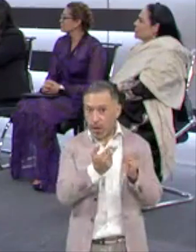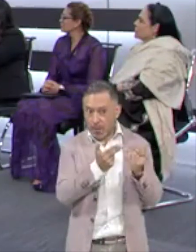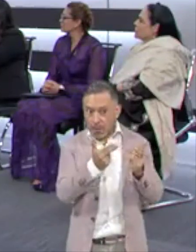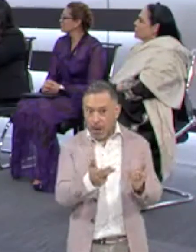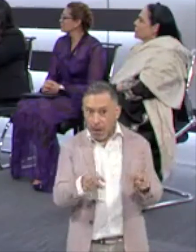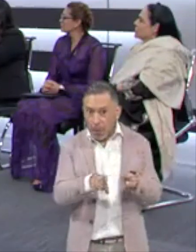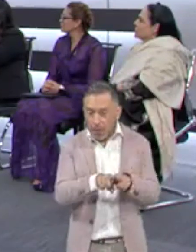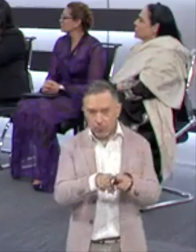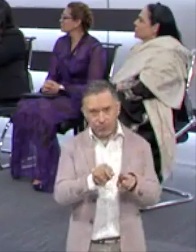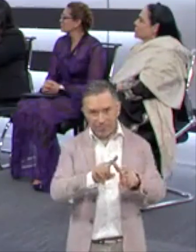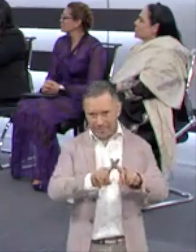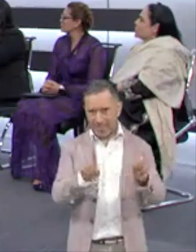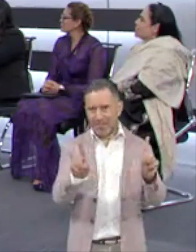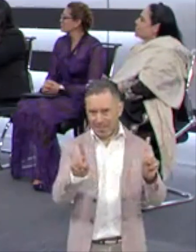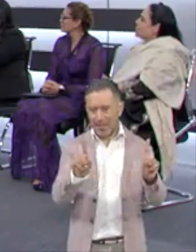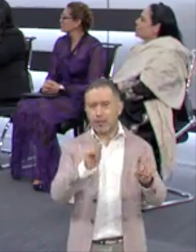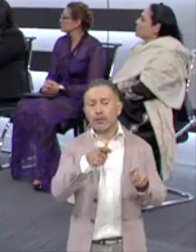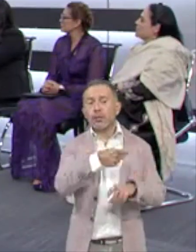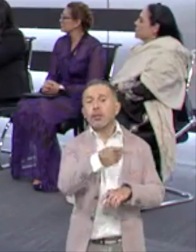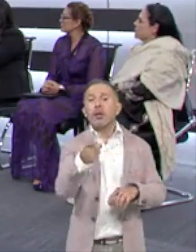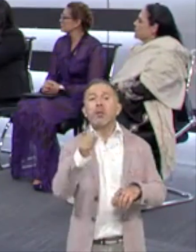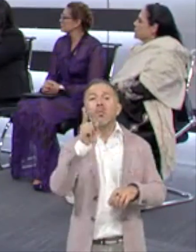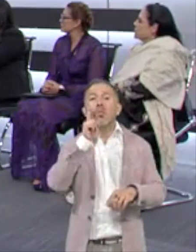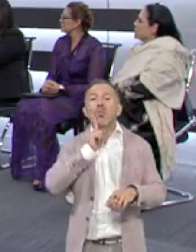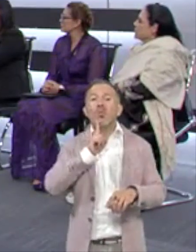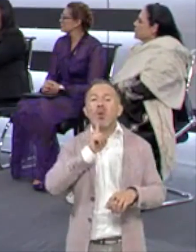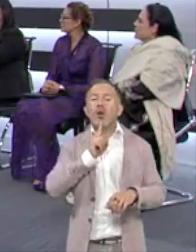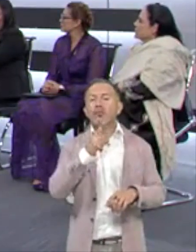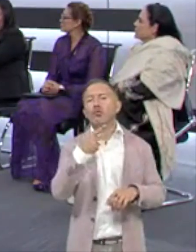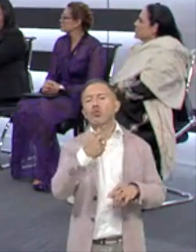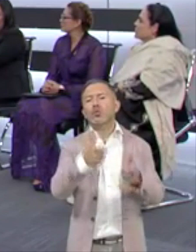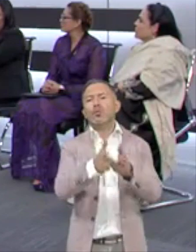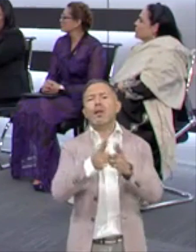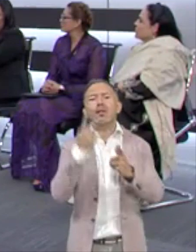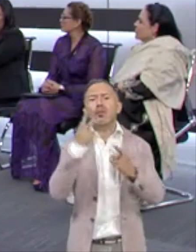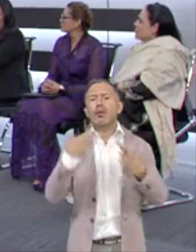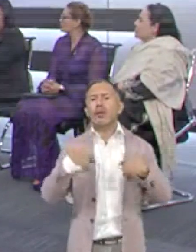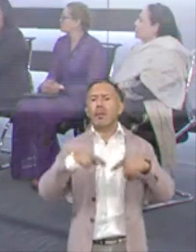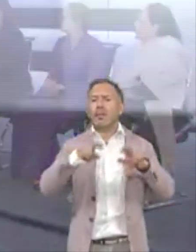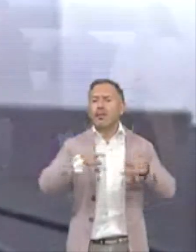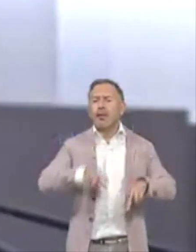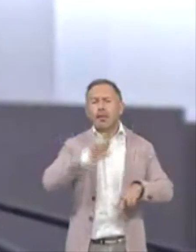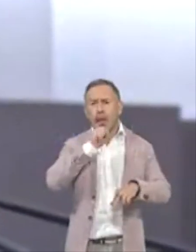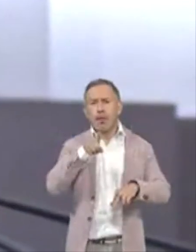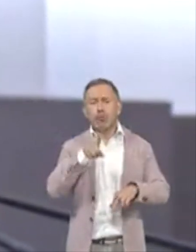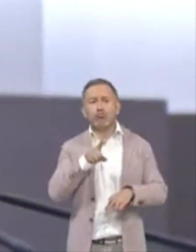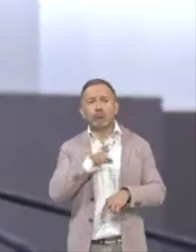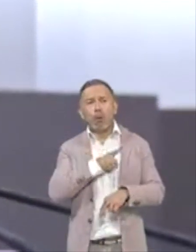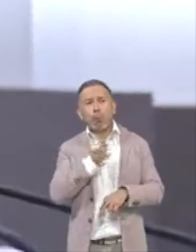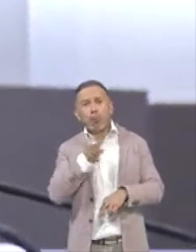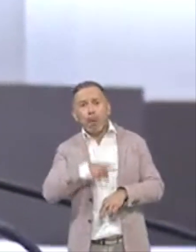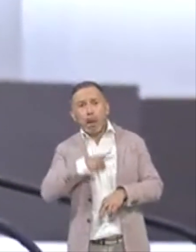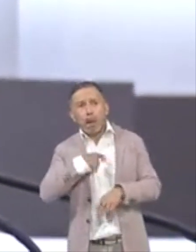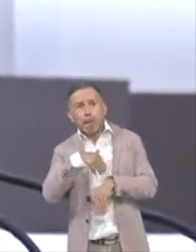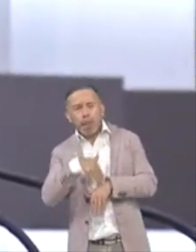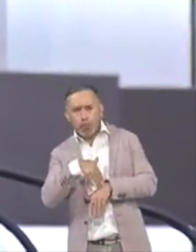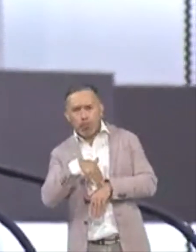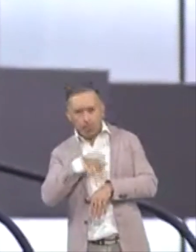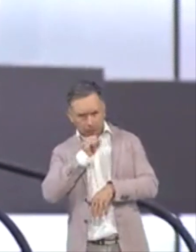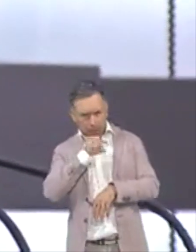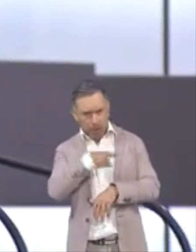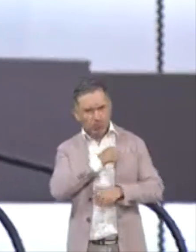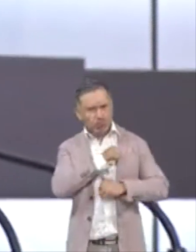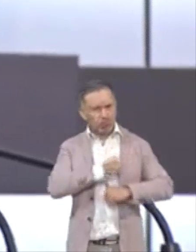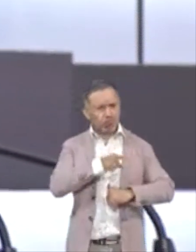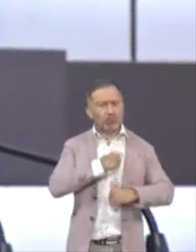representando a sus partidos son mujeres que toman decisiones al interior de los partidos y que tienen impacto sus